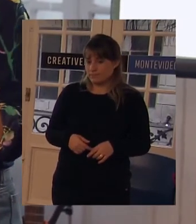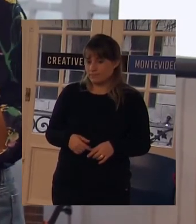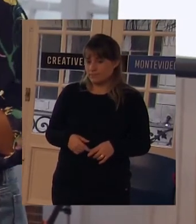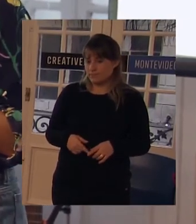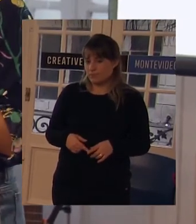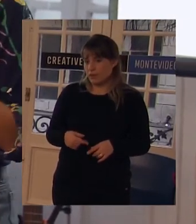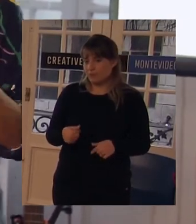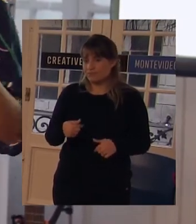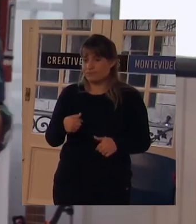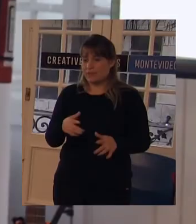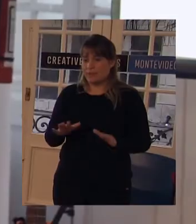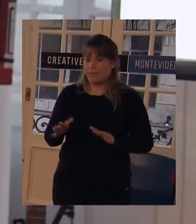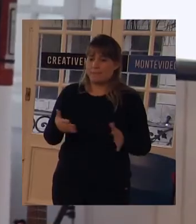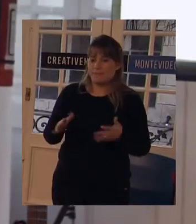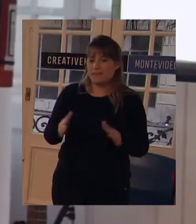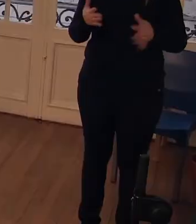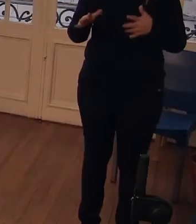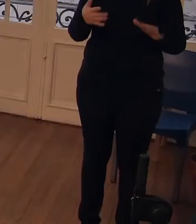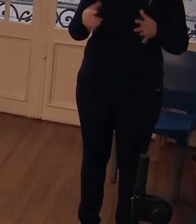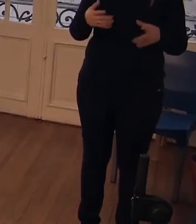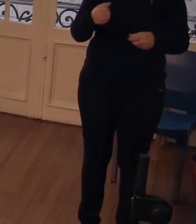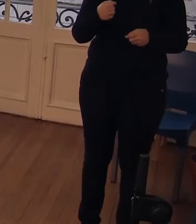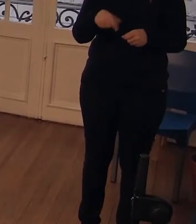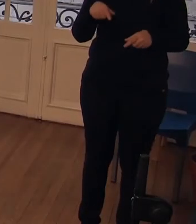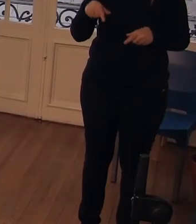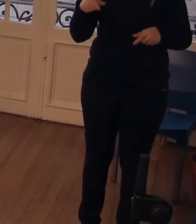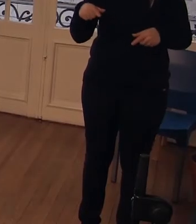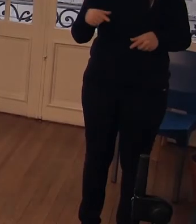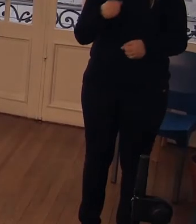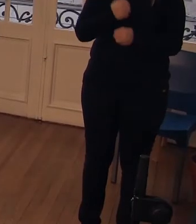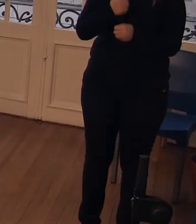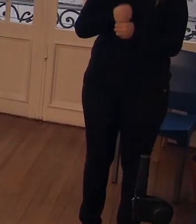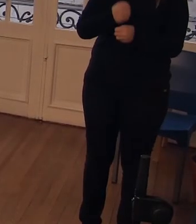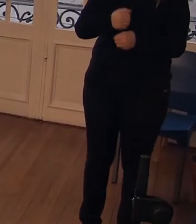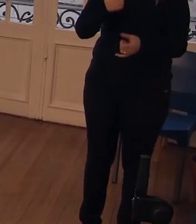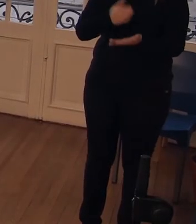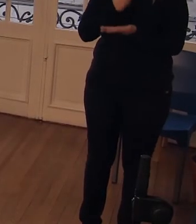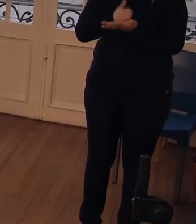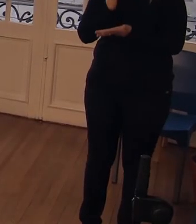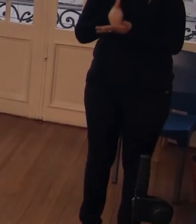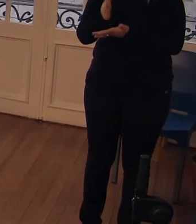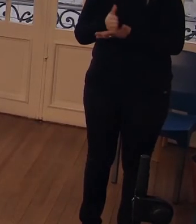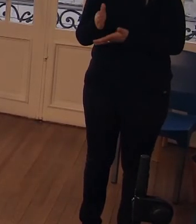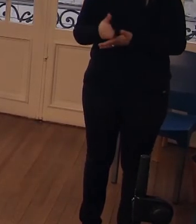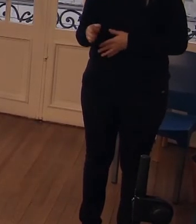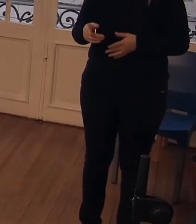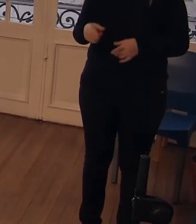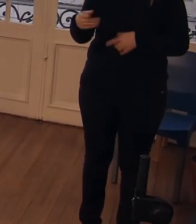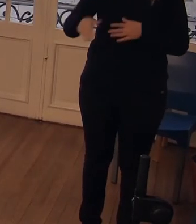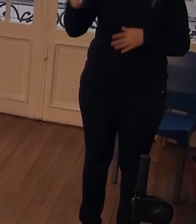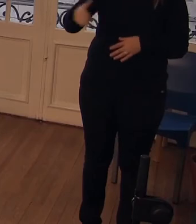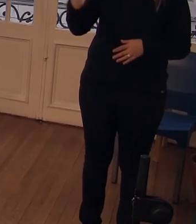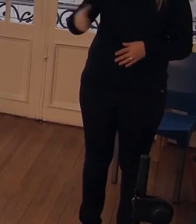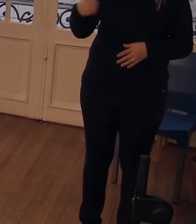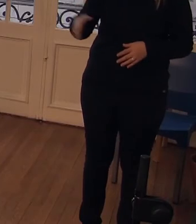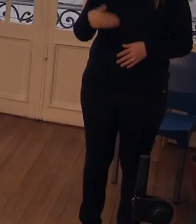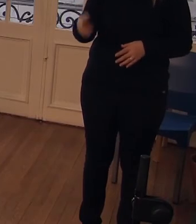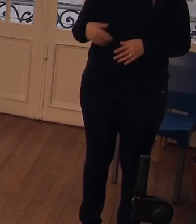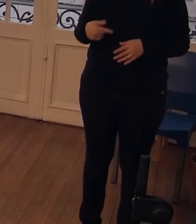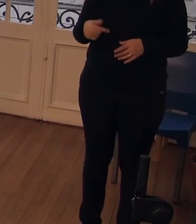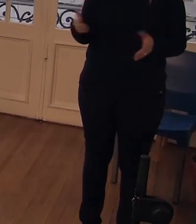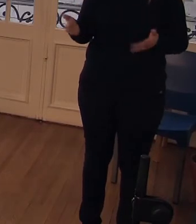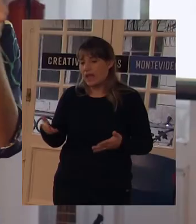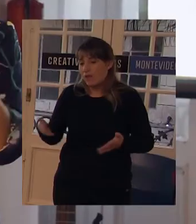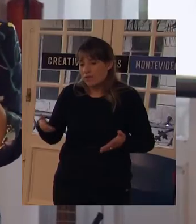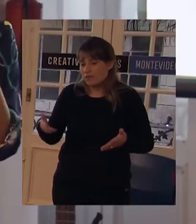Básicamente eso es lo que hago todos los días. Muy bien. Y son mis procesos. Ahora estoy en un punto de,